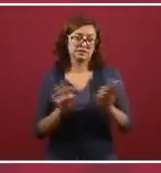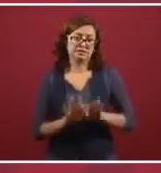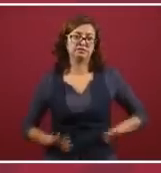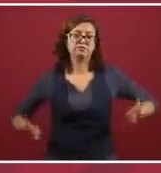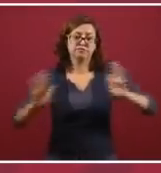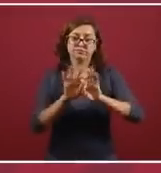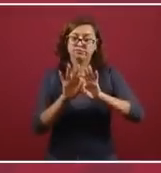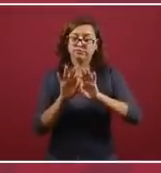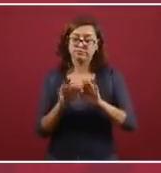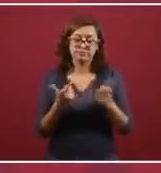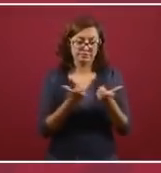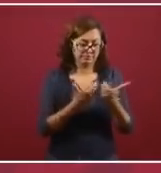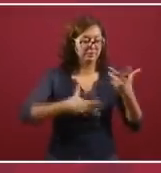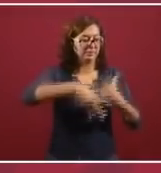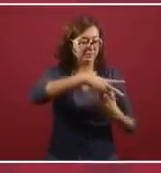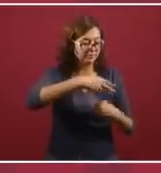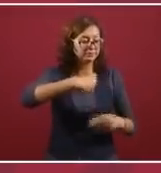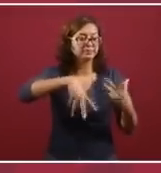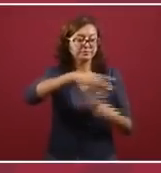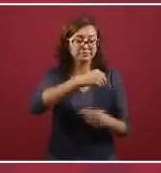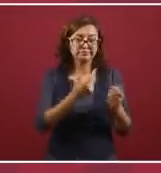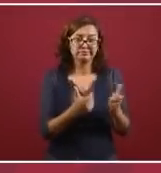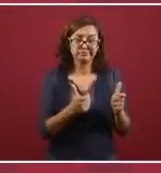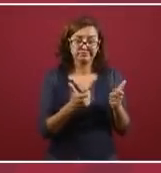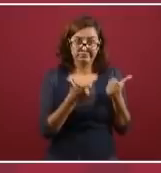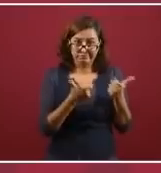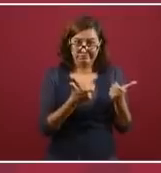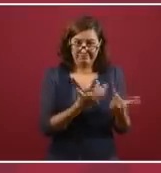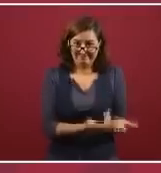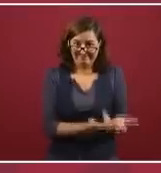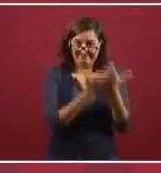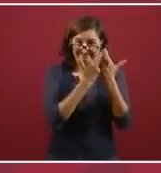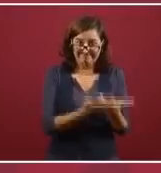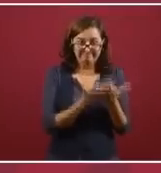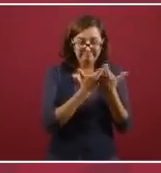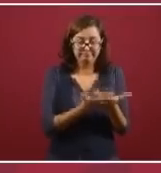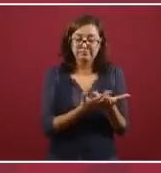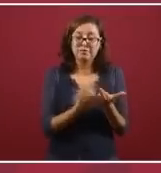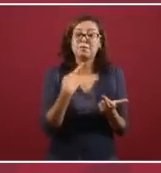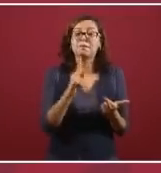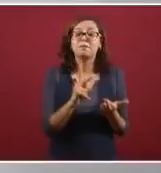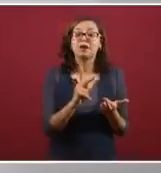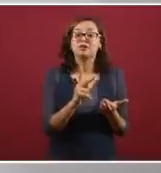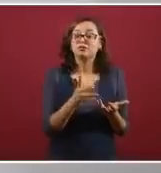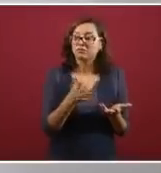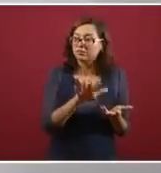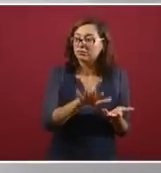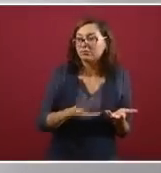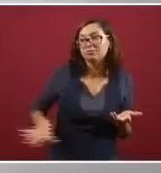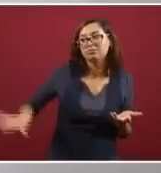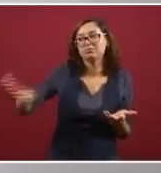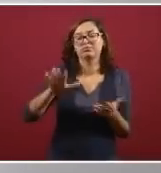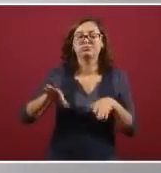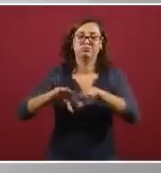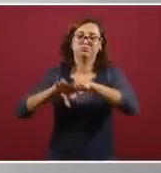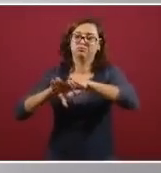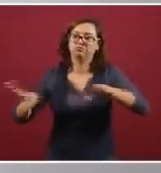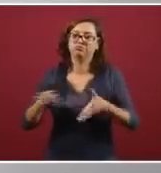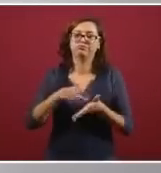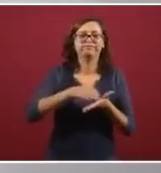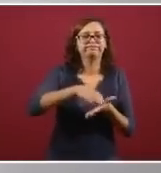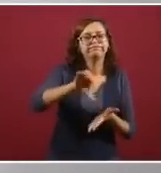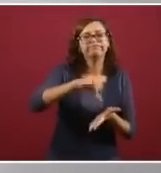riqueza y que haya una distribución justa, equitativa del ingreso o